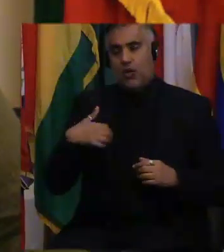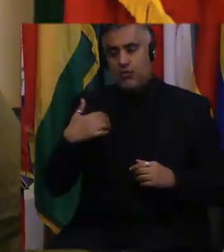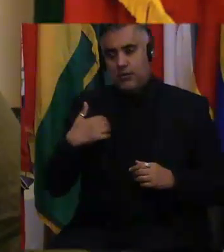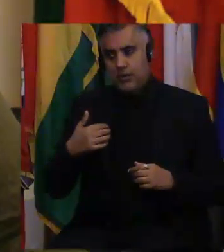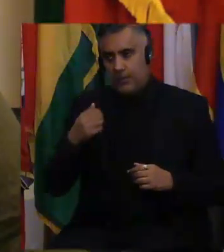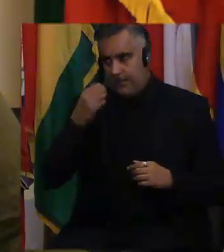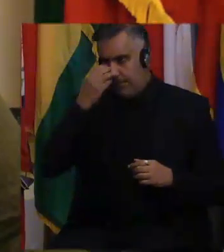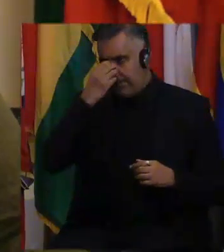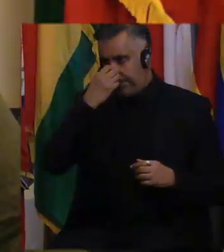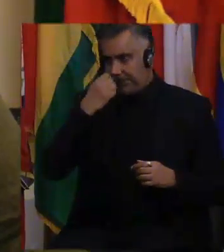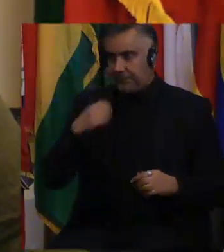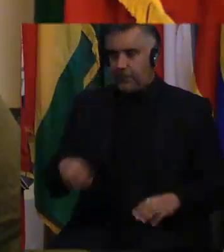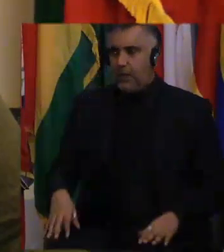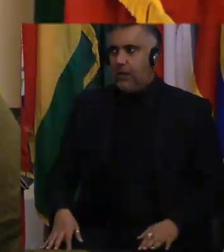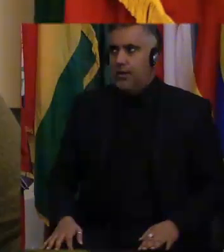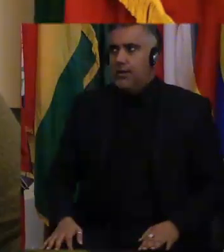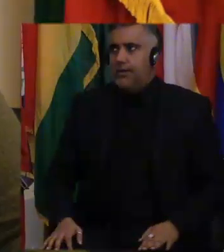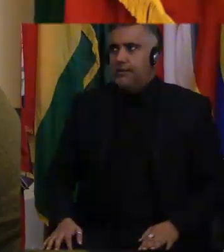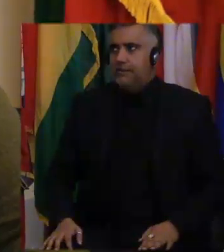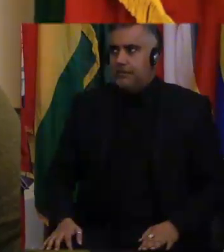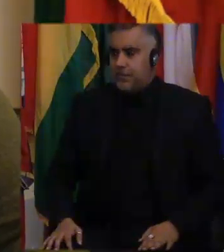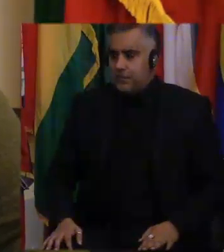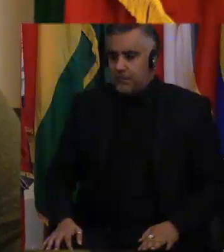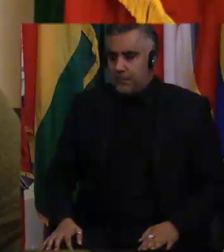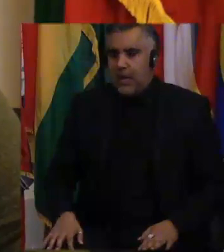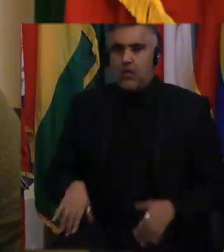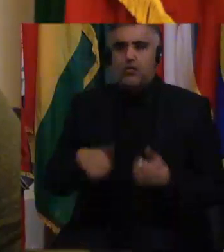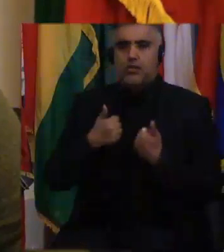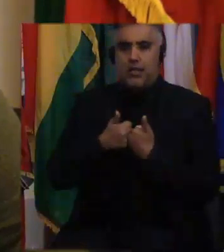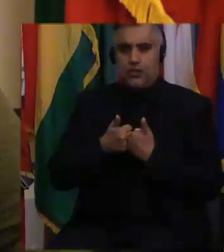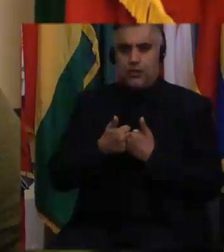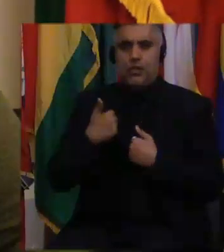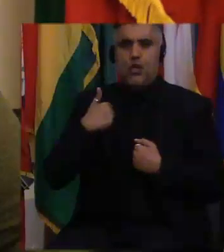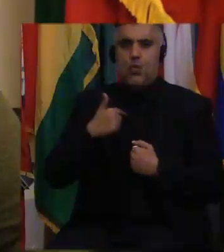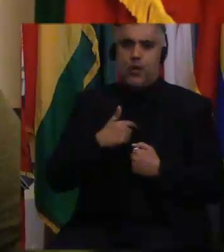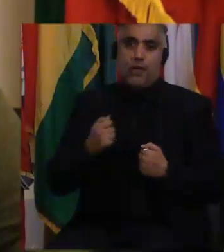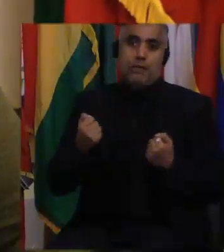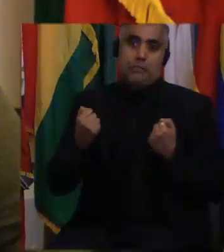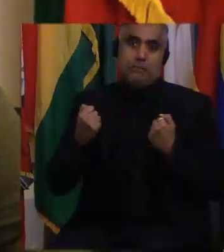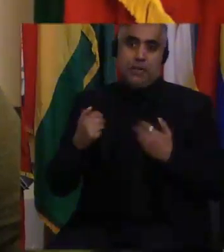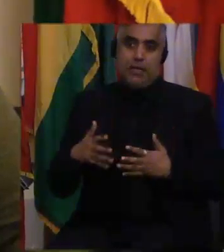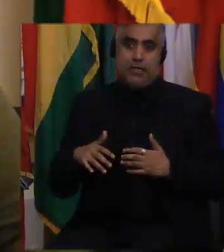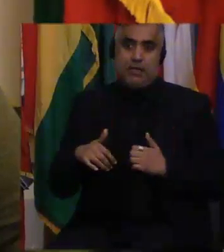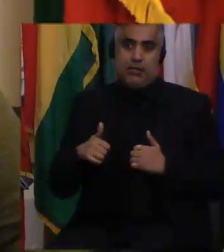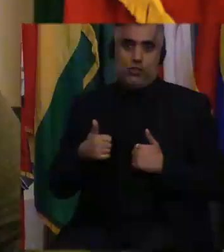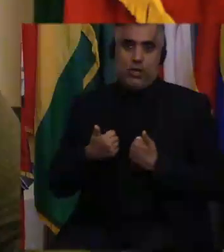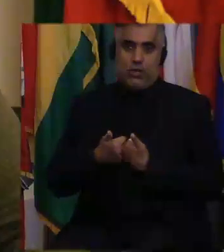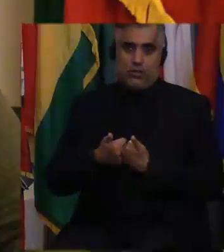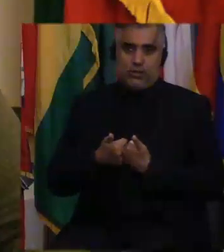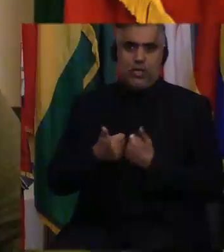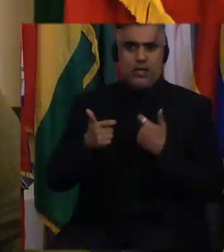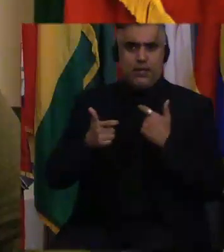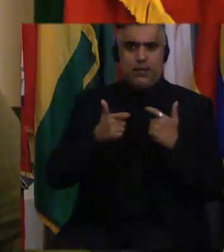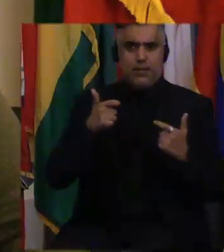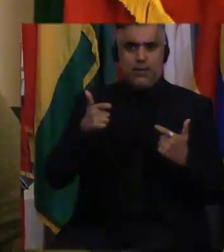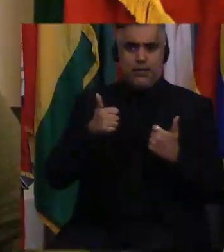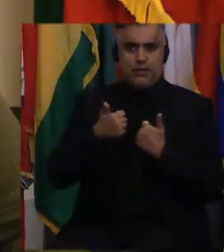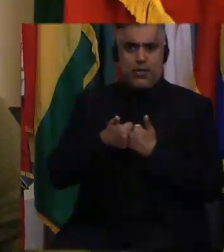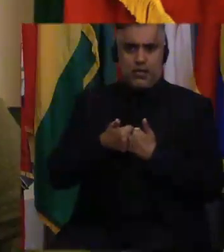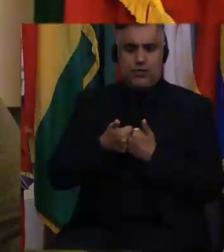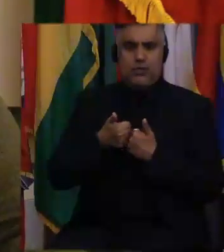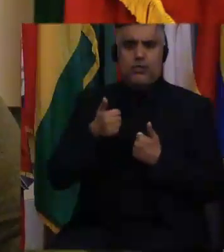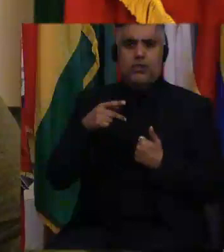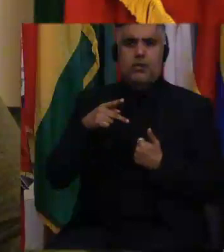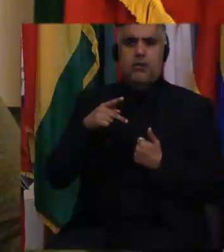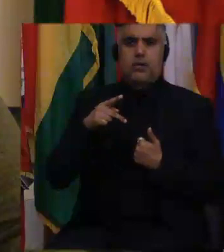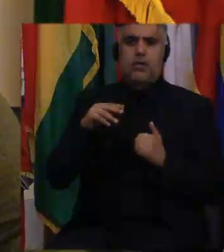Desafíos. Desafíos son muchos. El gran desafío es la paridad. No hemos logrado la paridad, yo creo